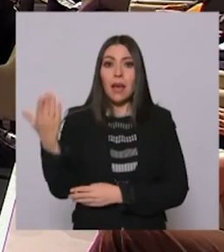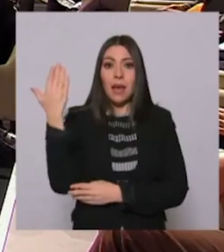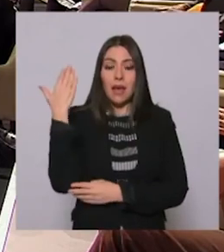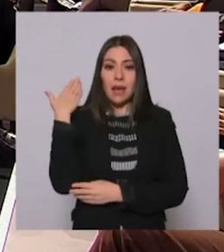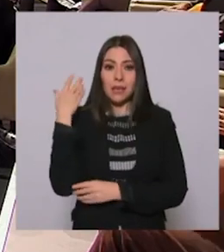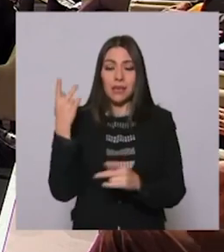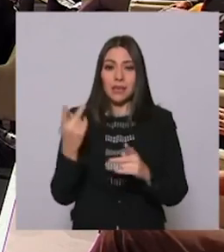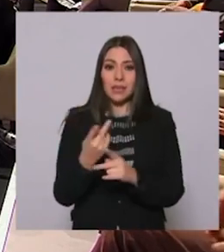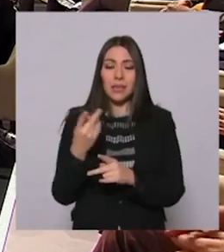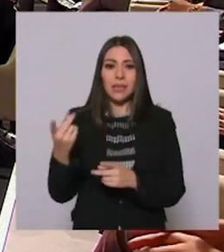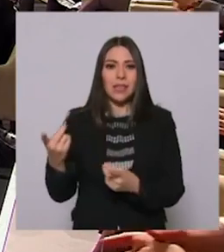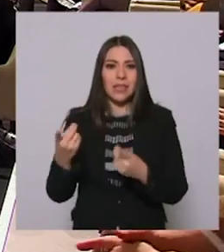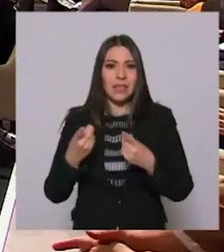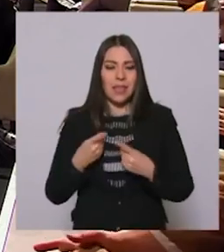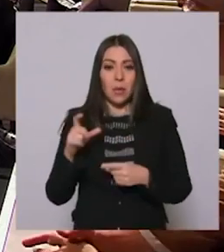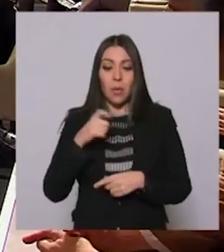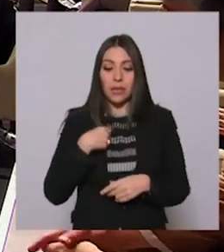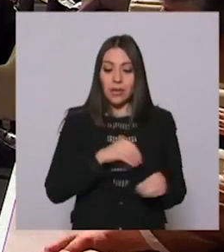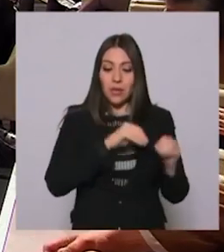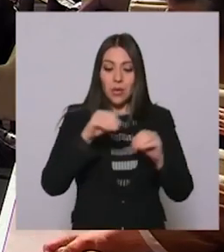justicia abandonadas,